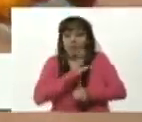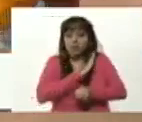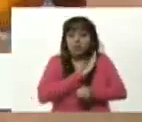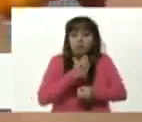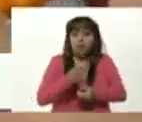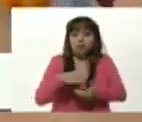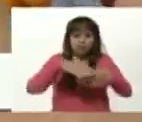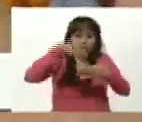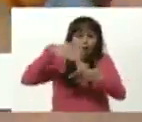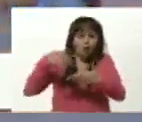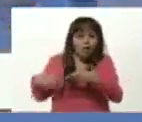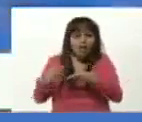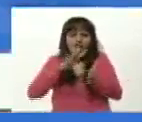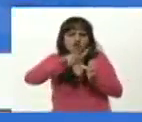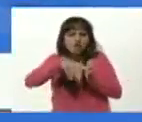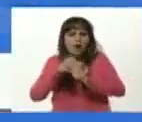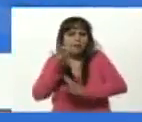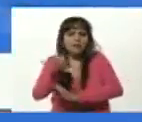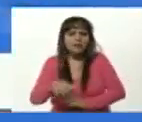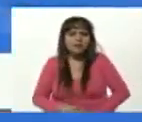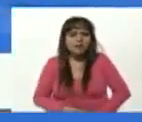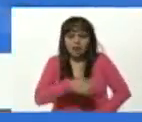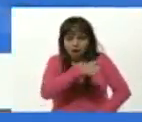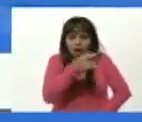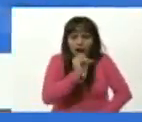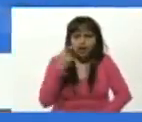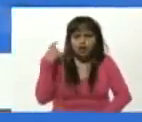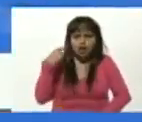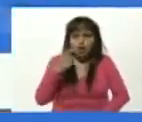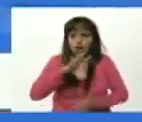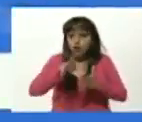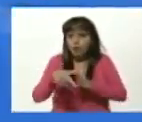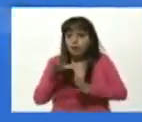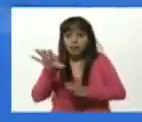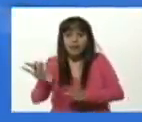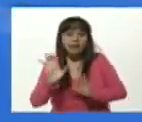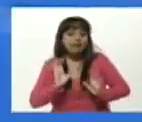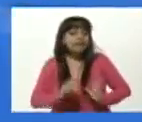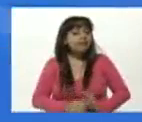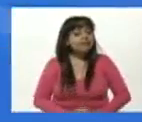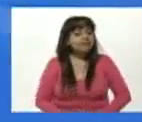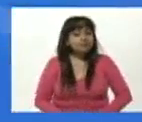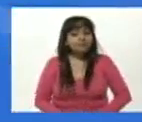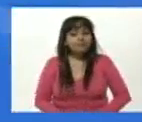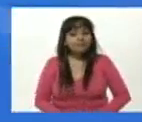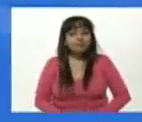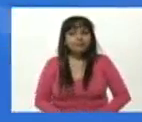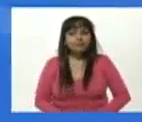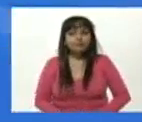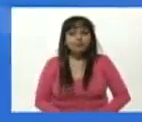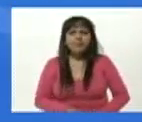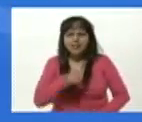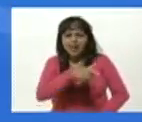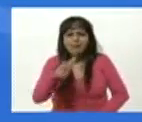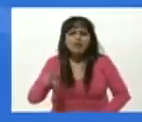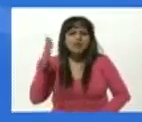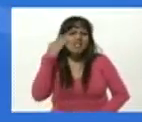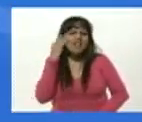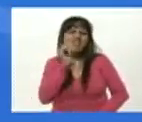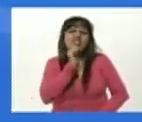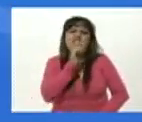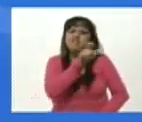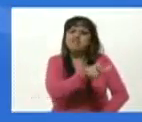y robar al país. Por ahí hay un pelucón robando al país en esa dirección. La gente sabe quién es.